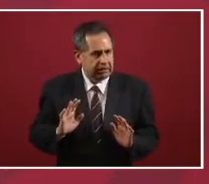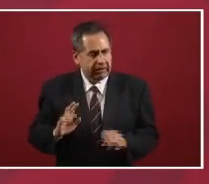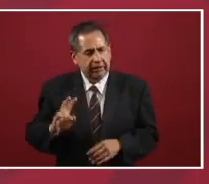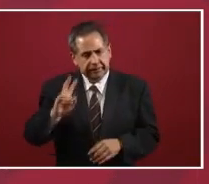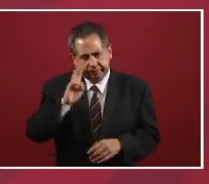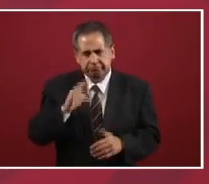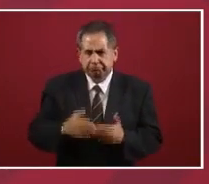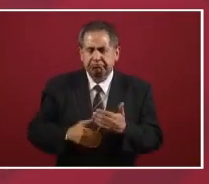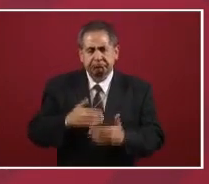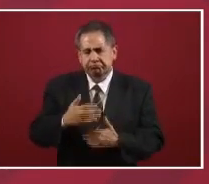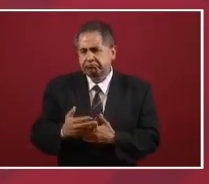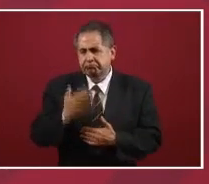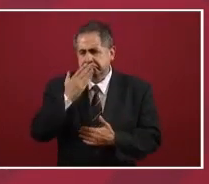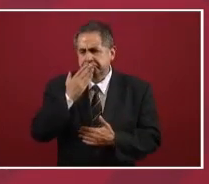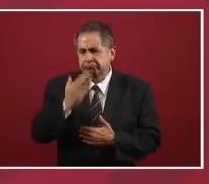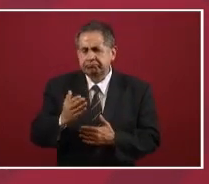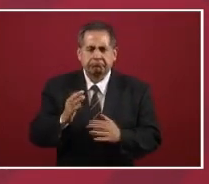bien.